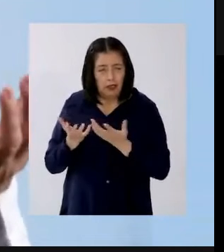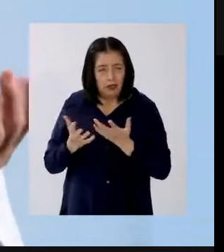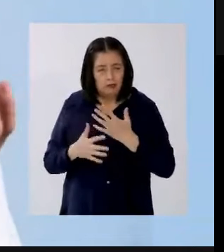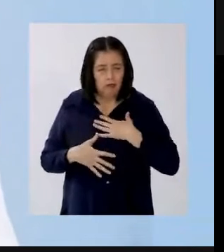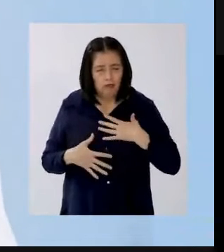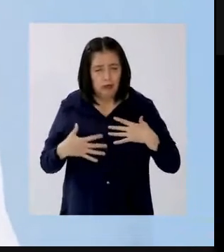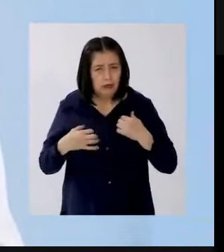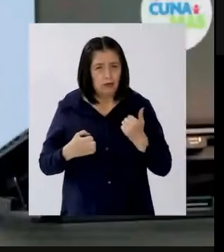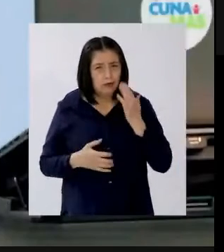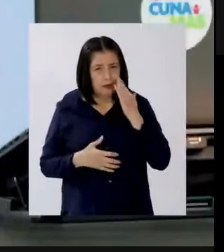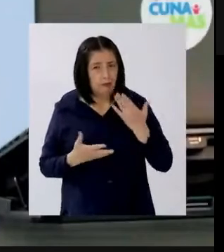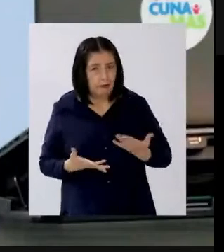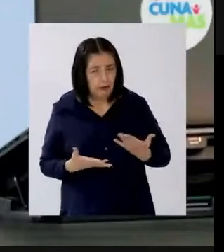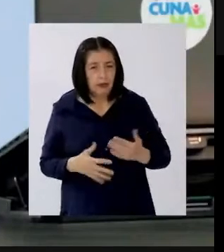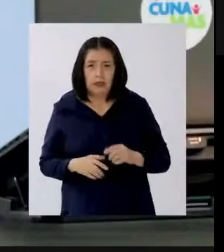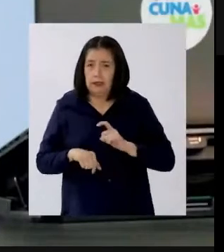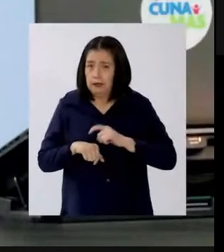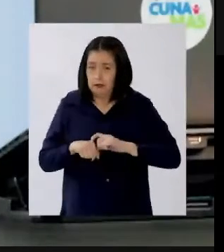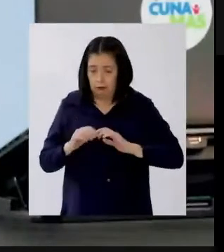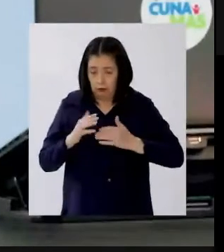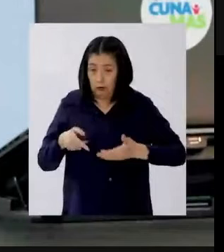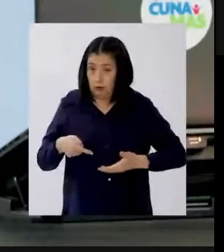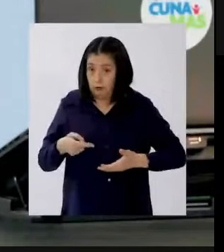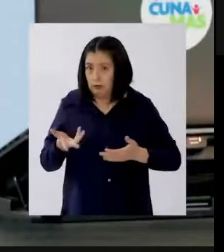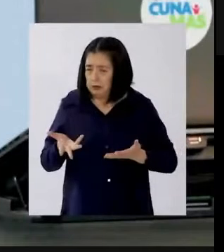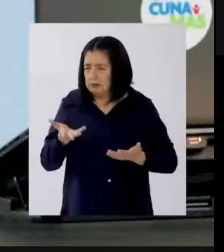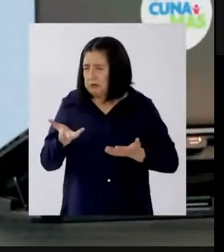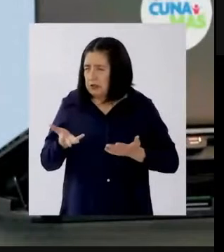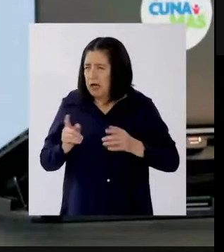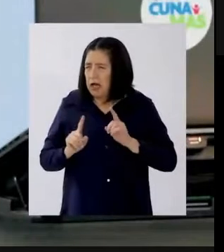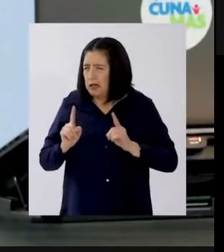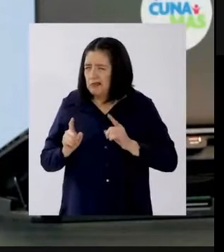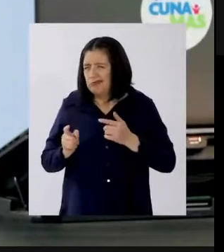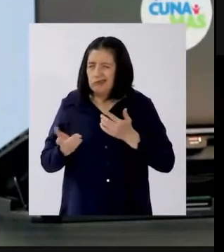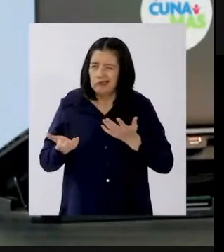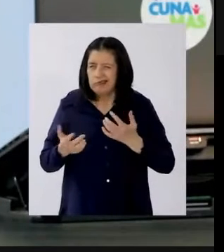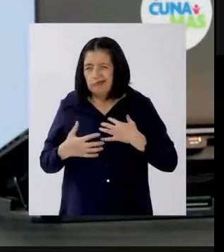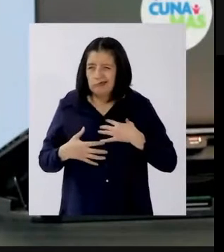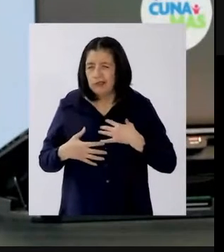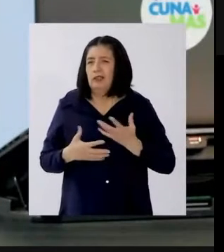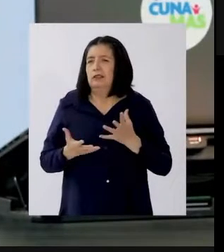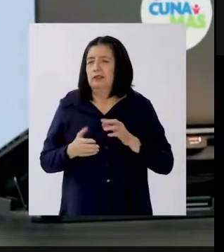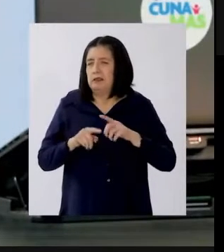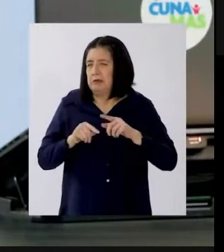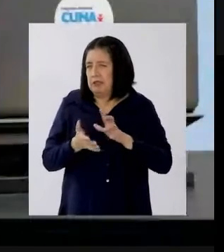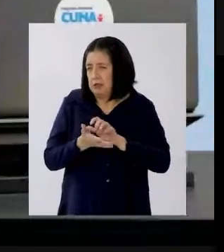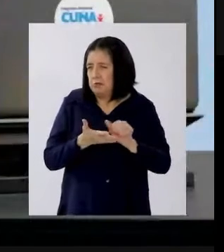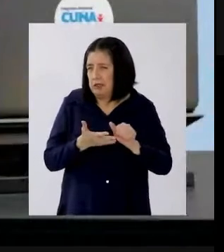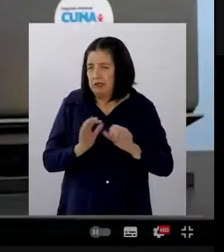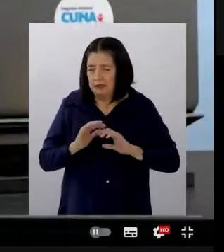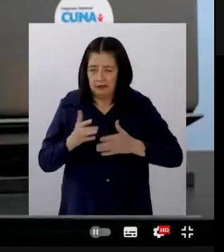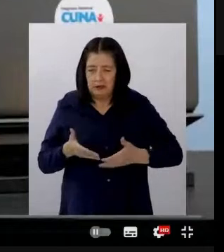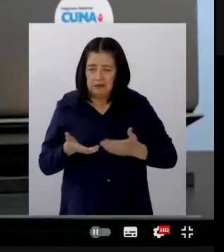la salud de la madre. Durante el embarazo se suelen presentar ligeras molestias según los meses de gestación.